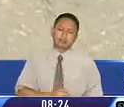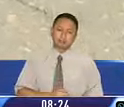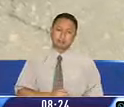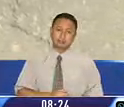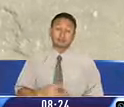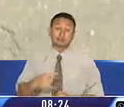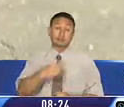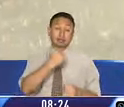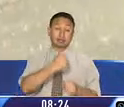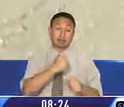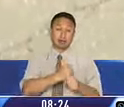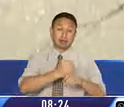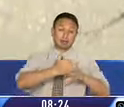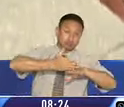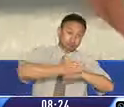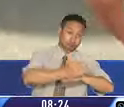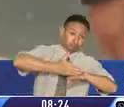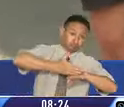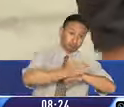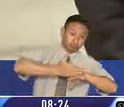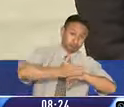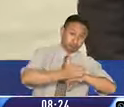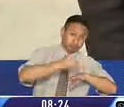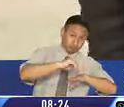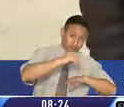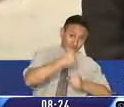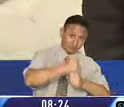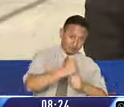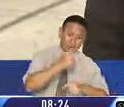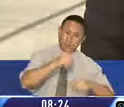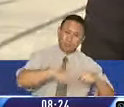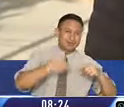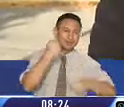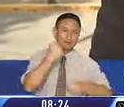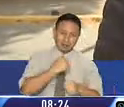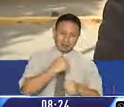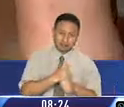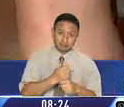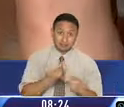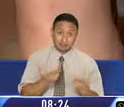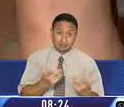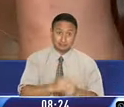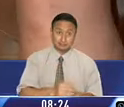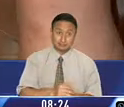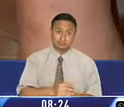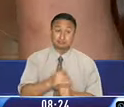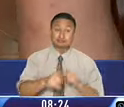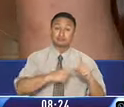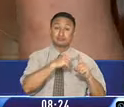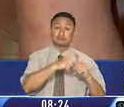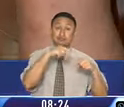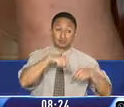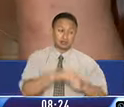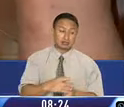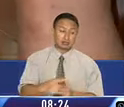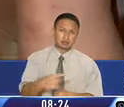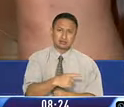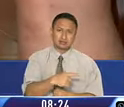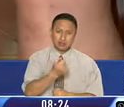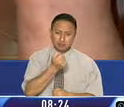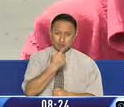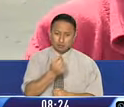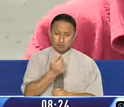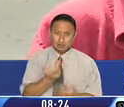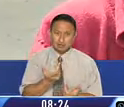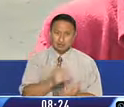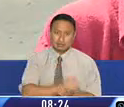por su rodilla se le ha hecho prácticamente imposible trabajar, no labora. Y además de eso, tiene que solucionarse con los medicamentos. ¿El